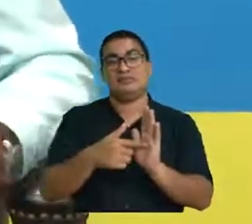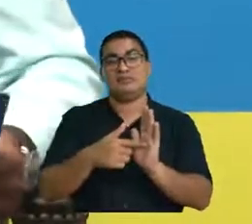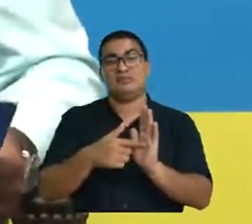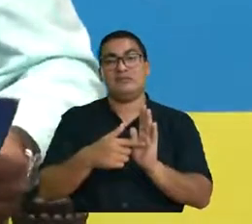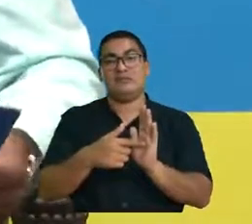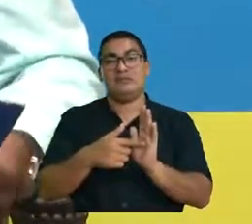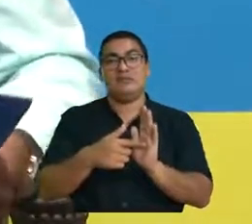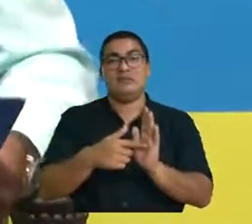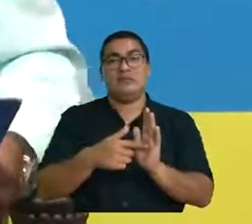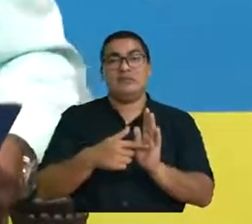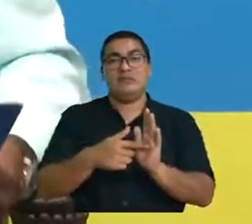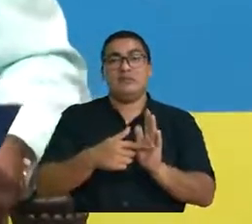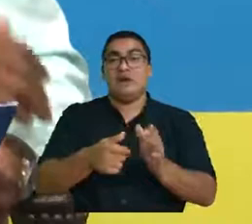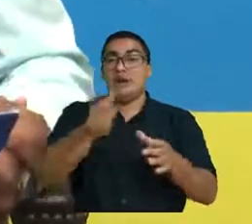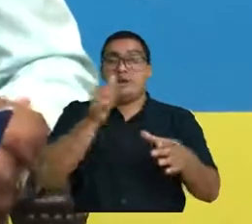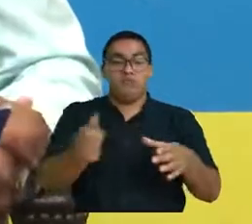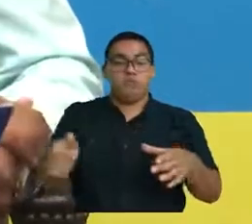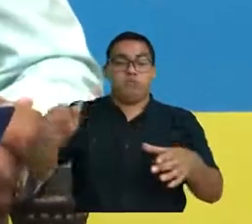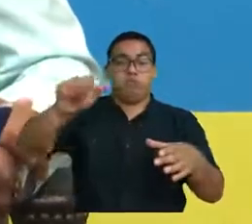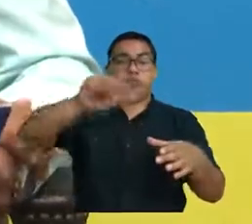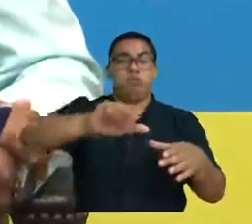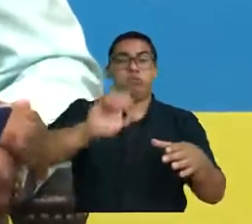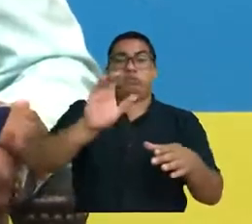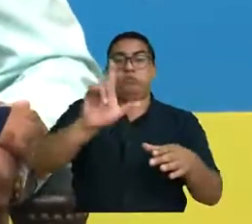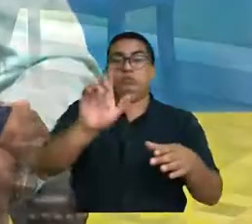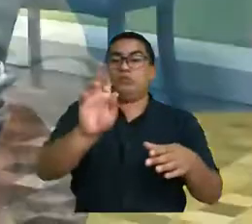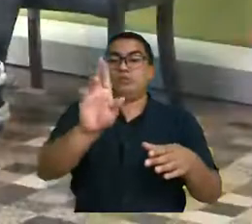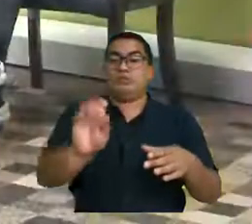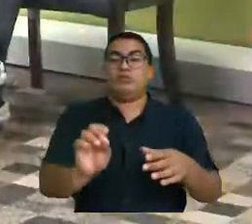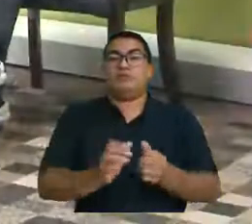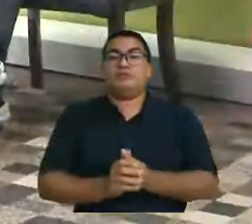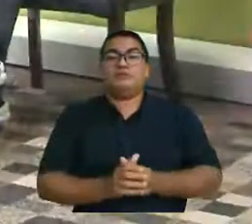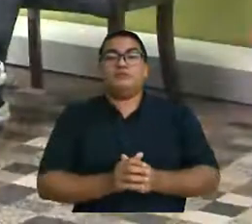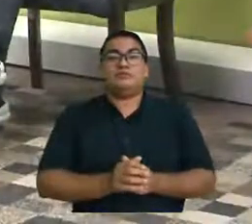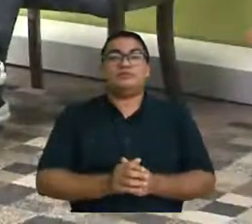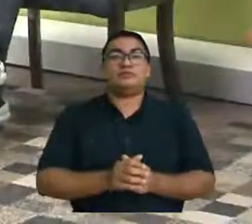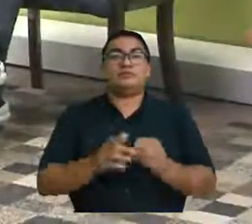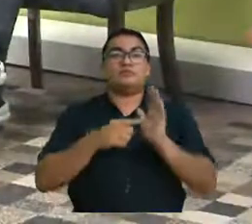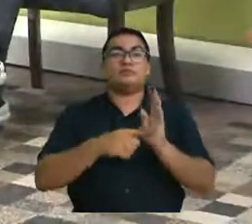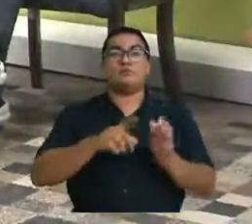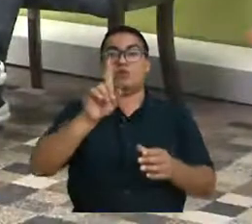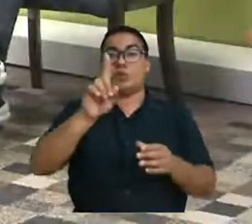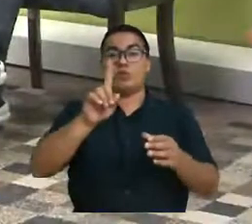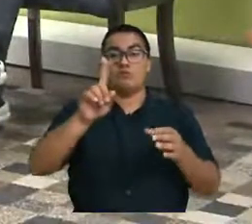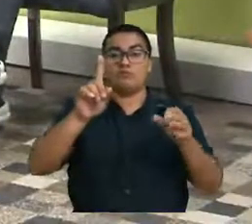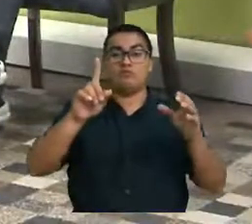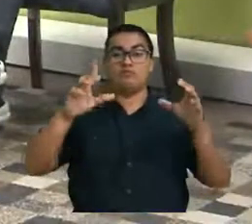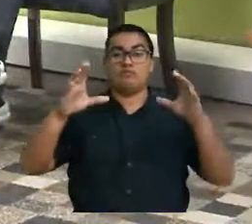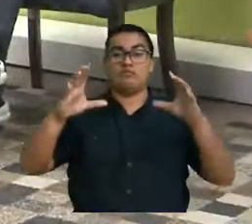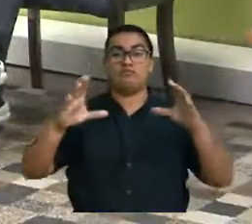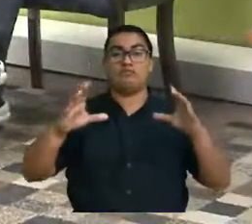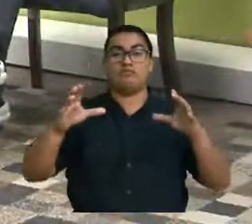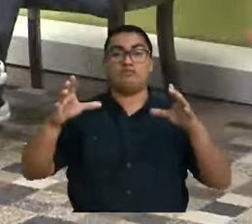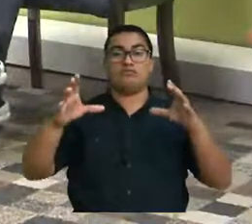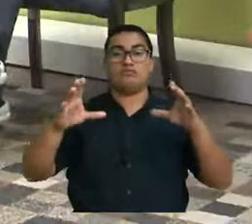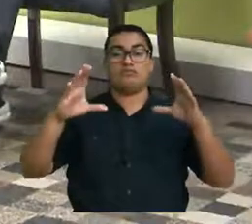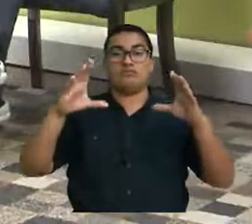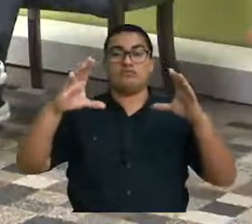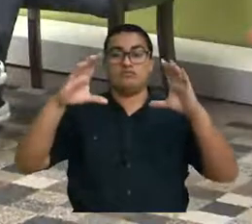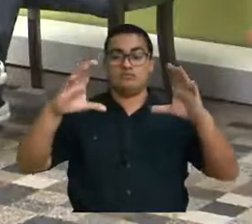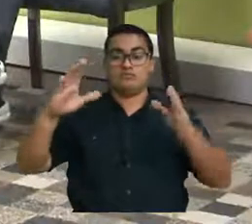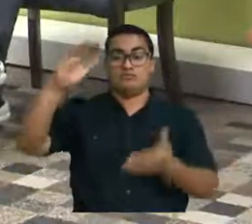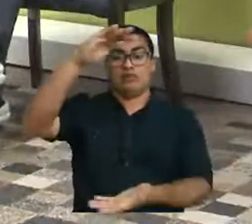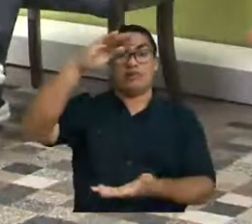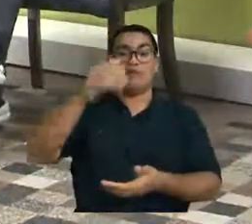el agua, pues. ¿Qué medida se debe utilizar, por ejemplo, para un balde de agua? Si hablemos de un balde de agua que tiene